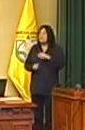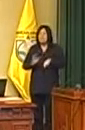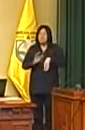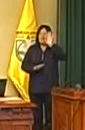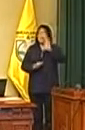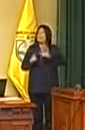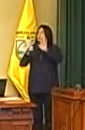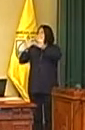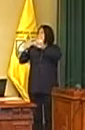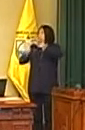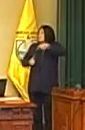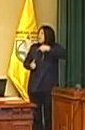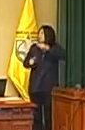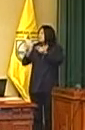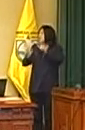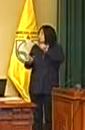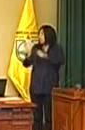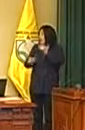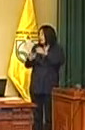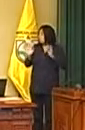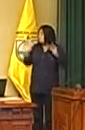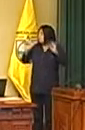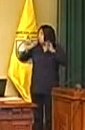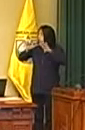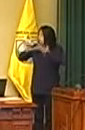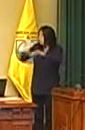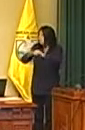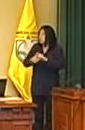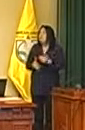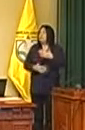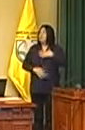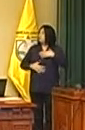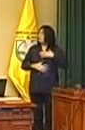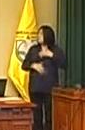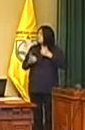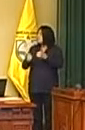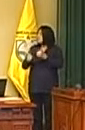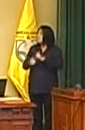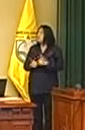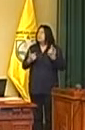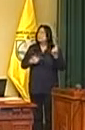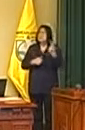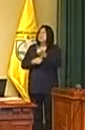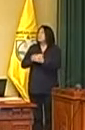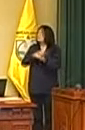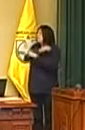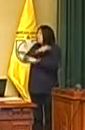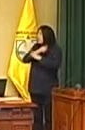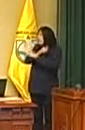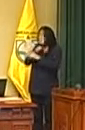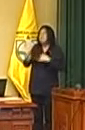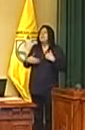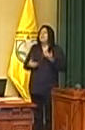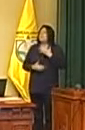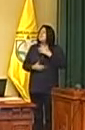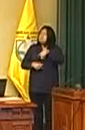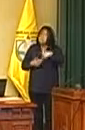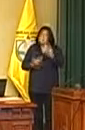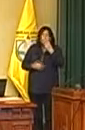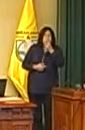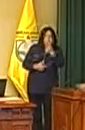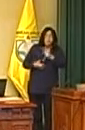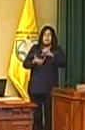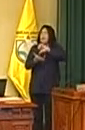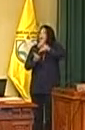6.000 asistentes, quienes disfrutaron de lo mejor que cada país participante puede ofrecer en materia de gastronomía, artesanía